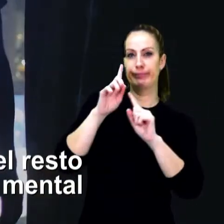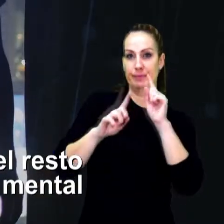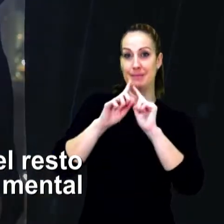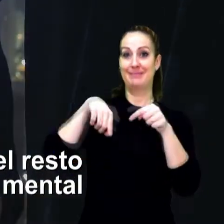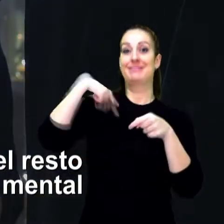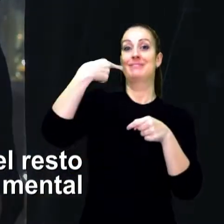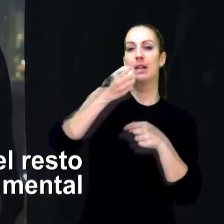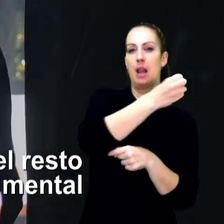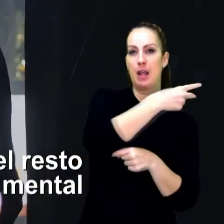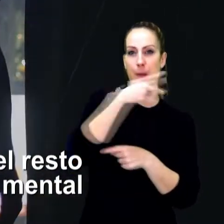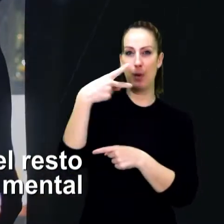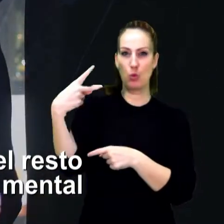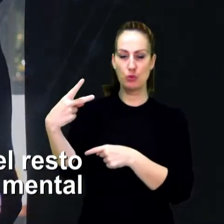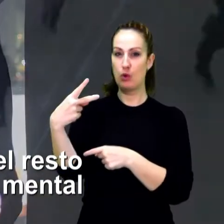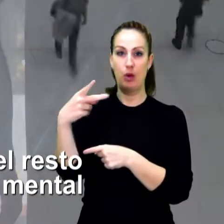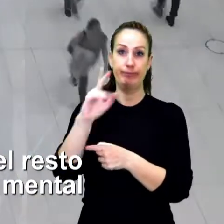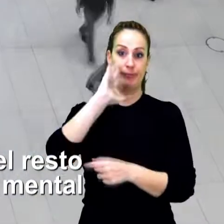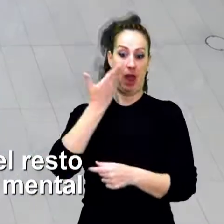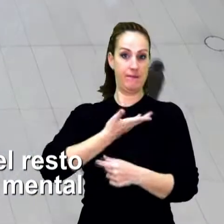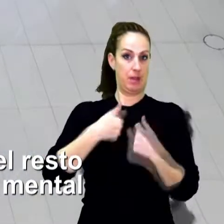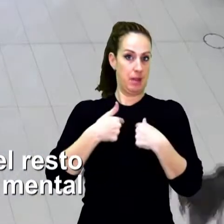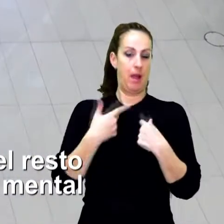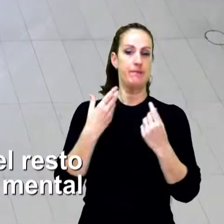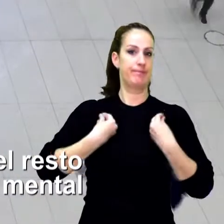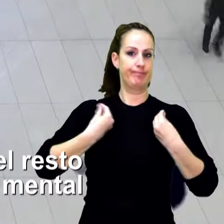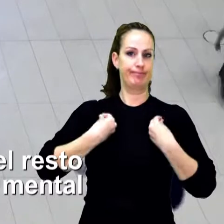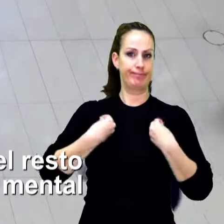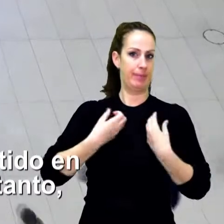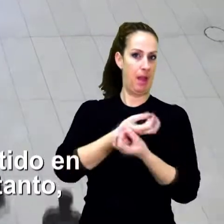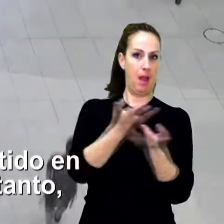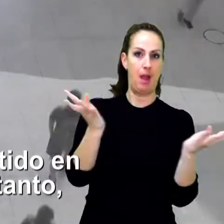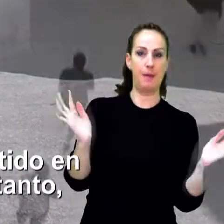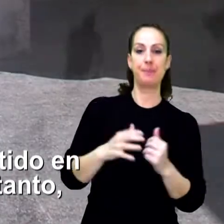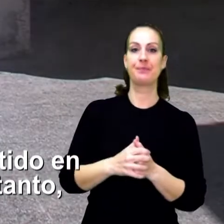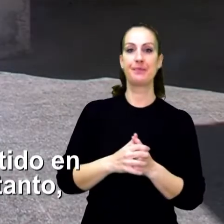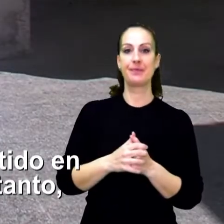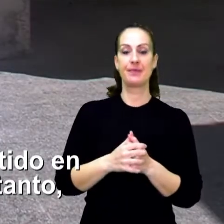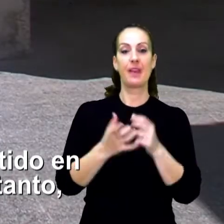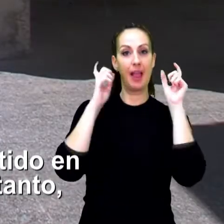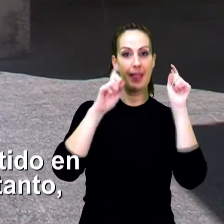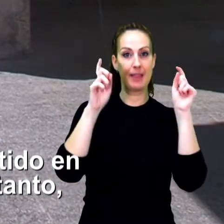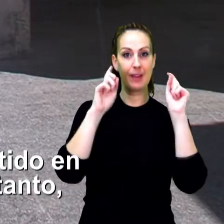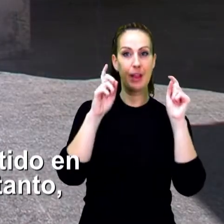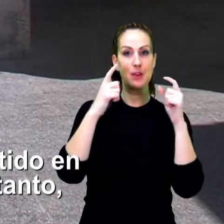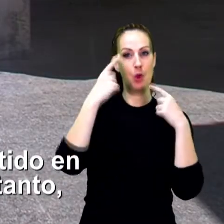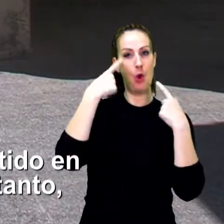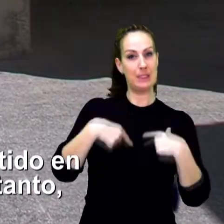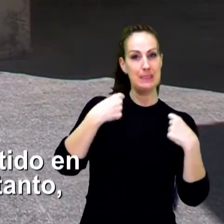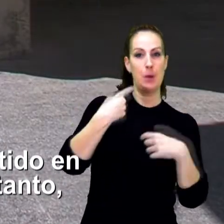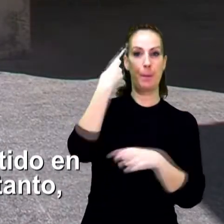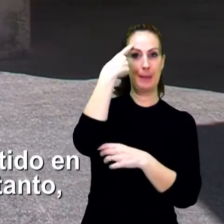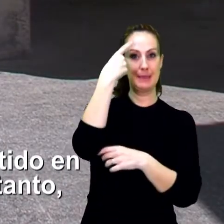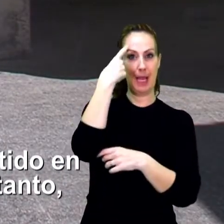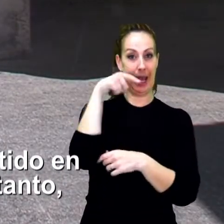importantes repercusiones en el resto de nuestras vidas. La educación en salud mental de la población adolescente se ha